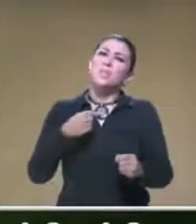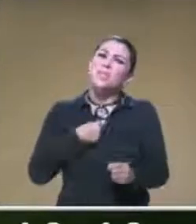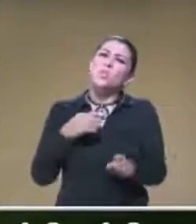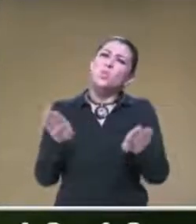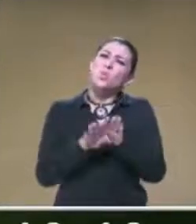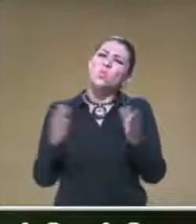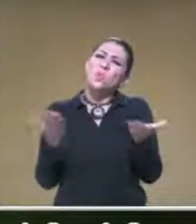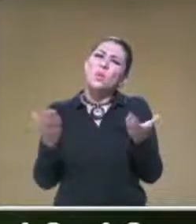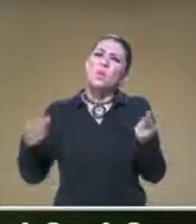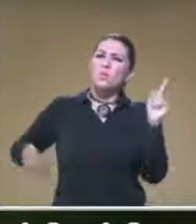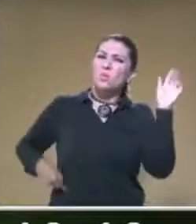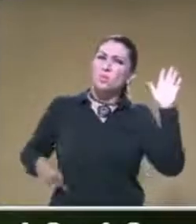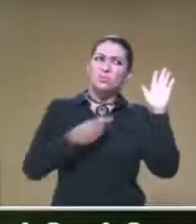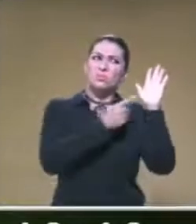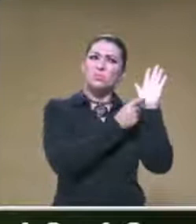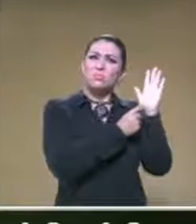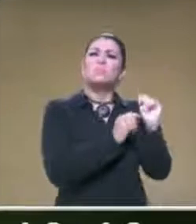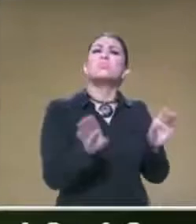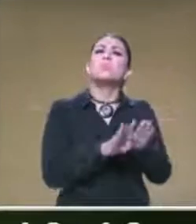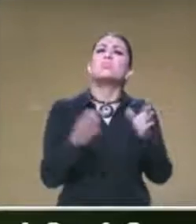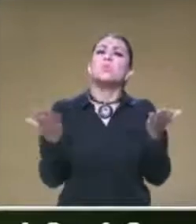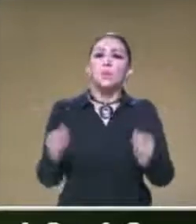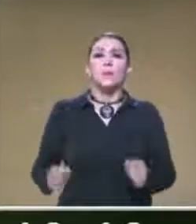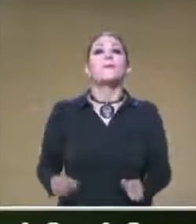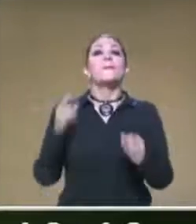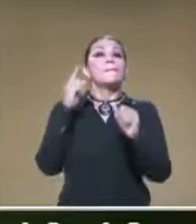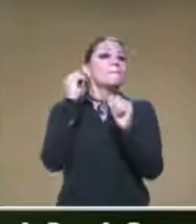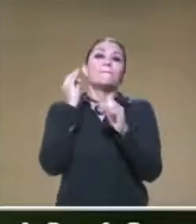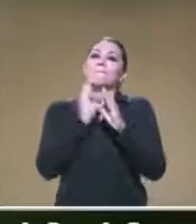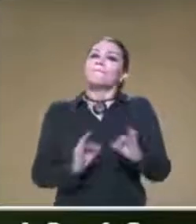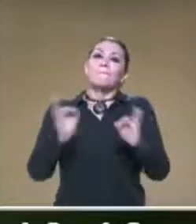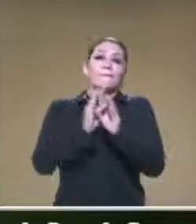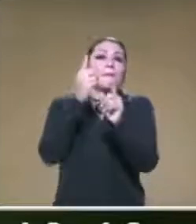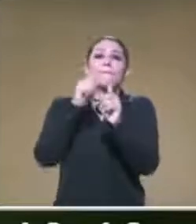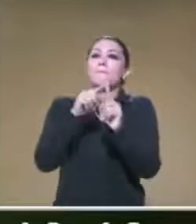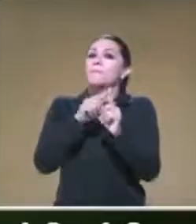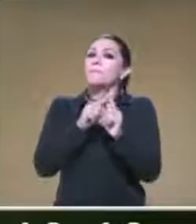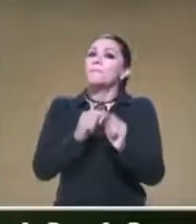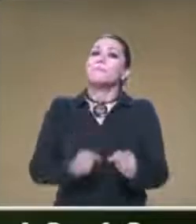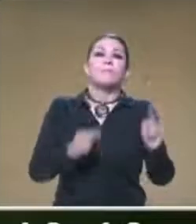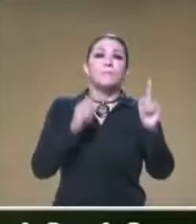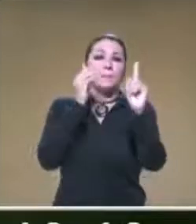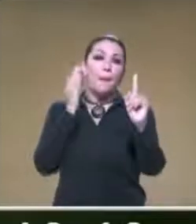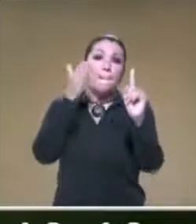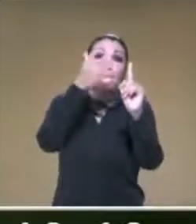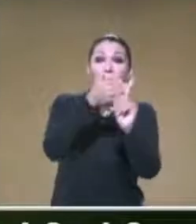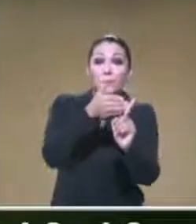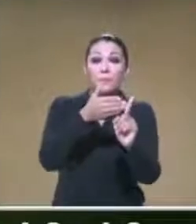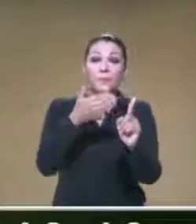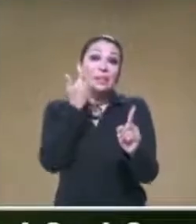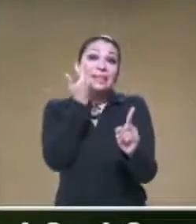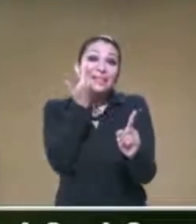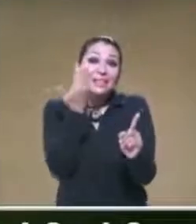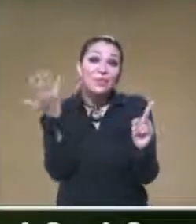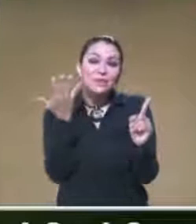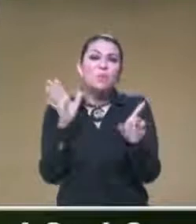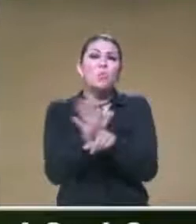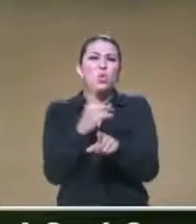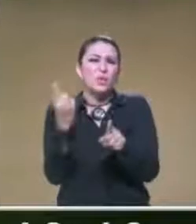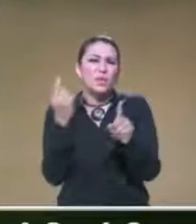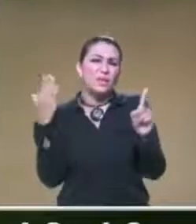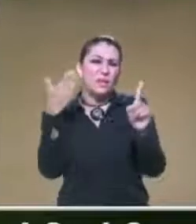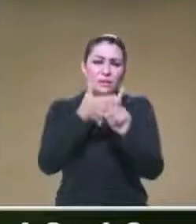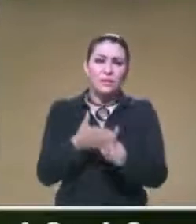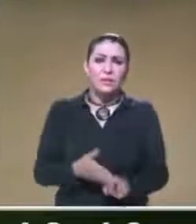oral? Pues primero, determinar el propósito de ese tema que quiero presentar. Escribir una serie de preguntas guía que me